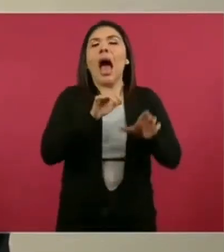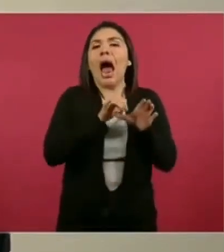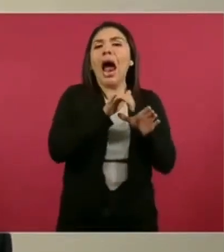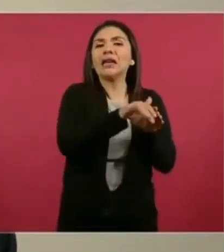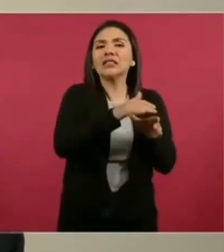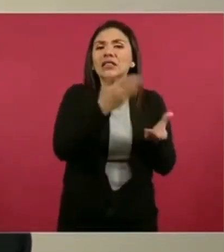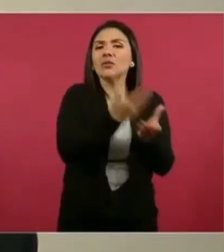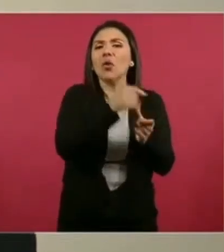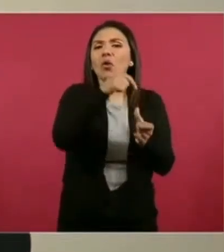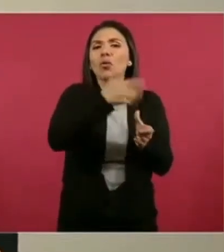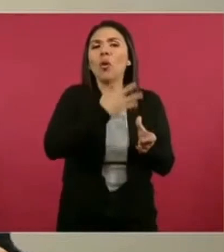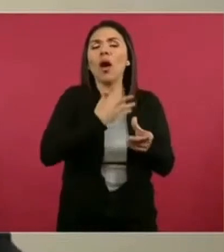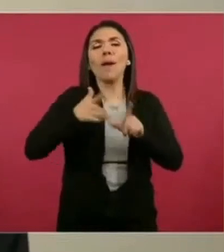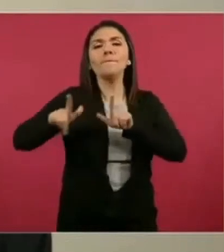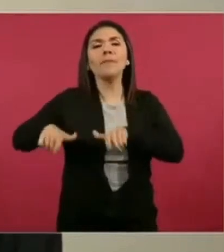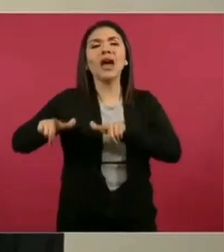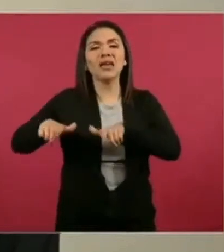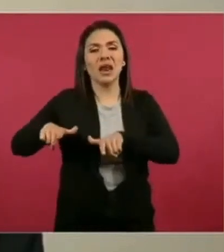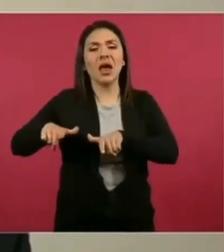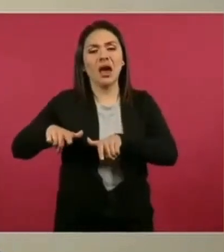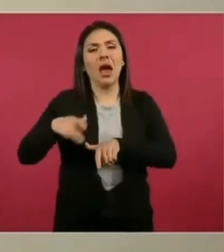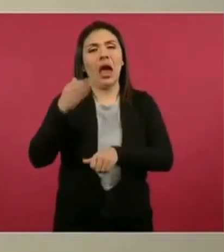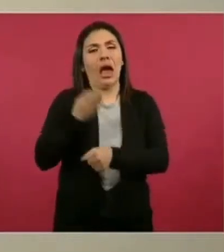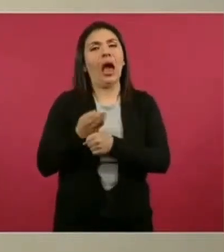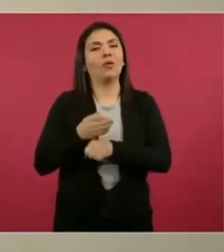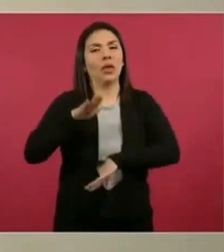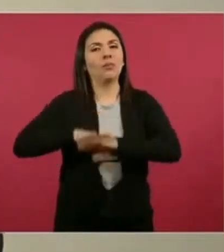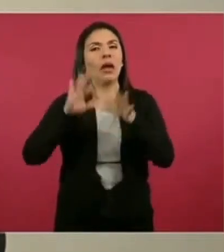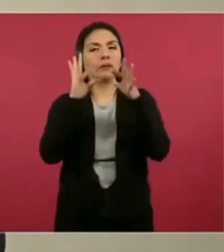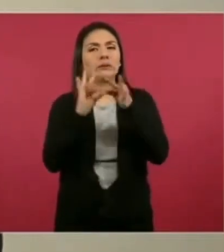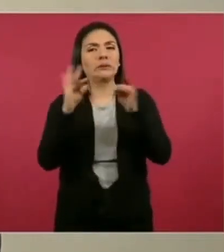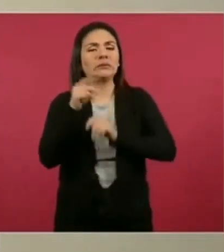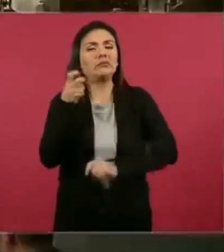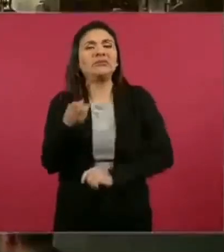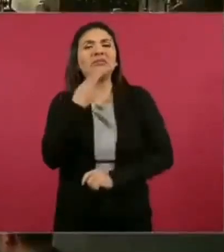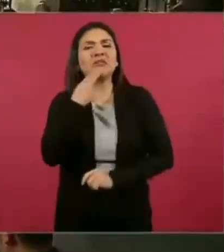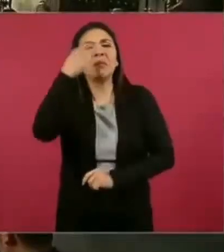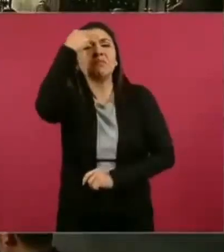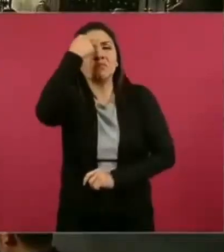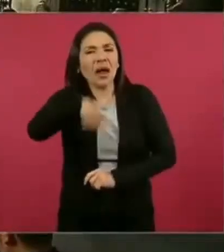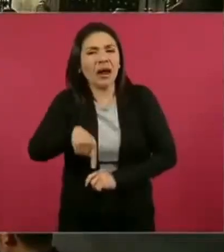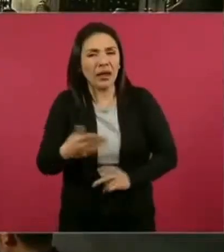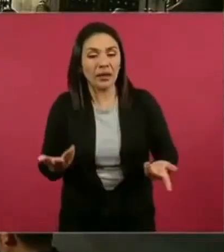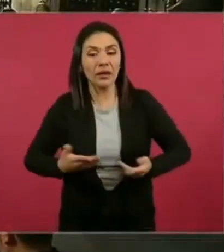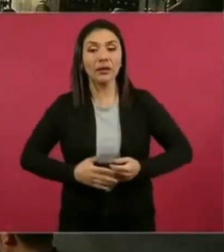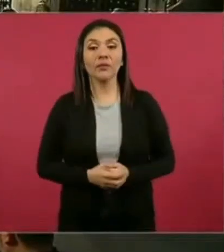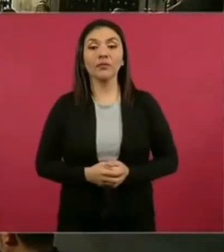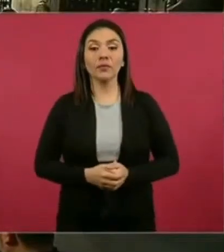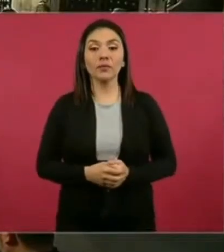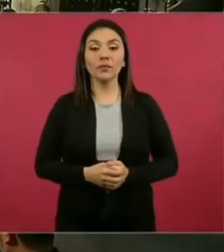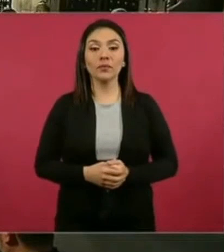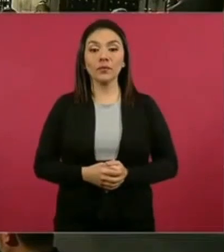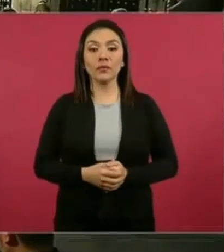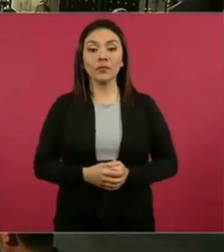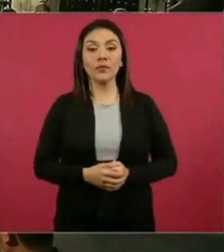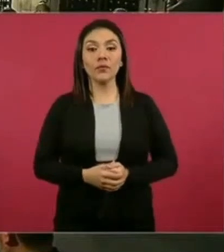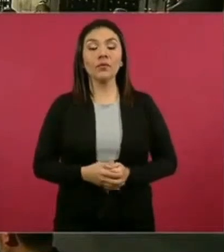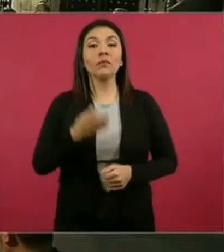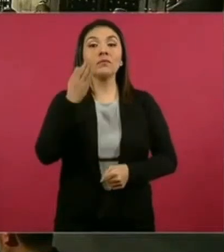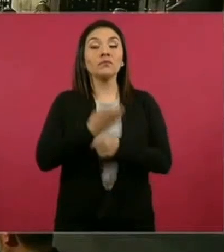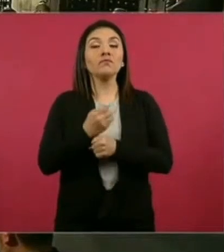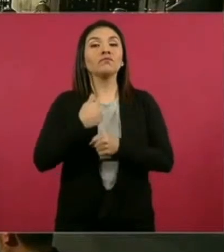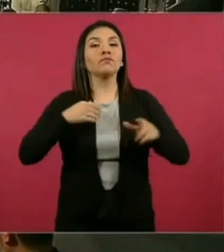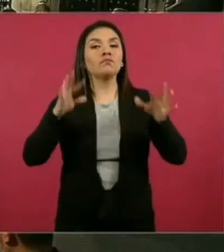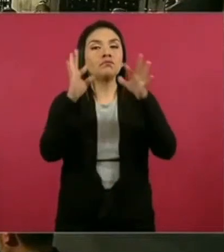en una página que se va a detallar cuál era su tarea, bueno, cuál es su labor. Entonces, voy a hacer un